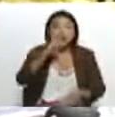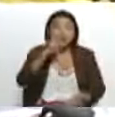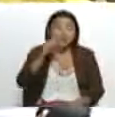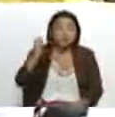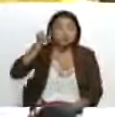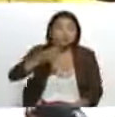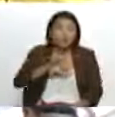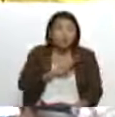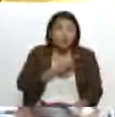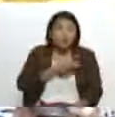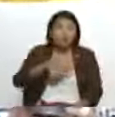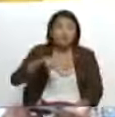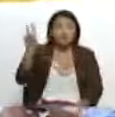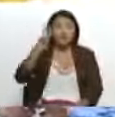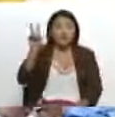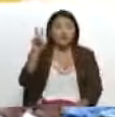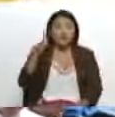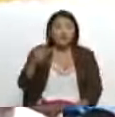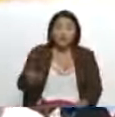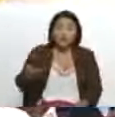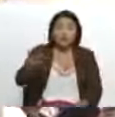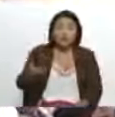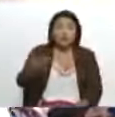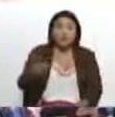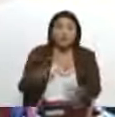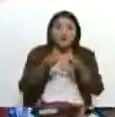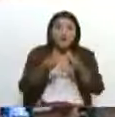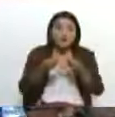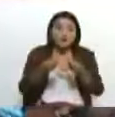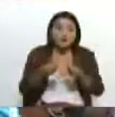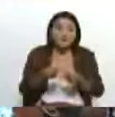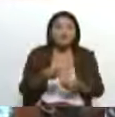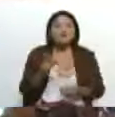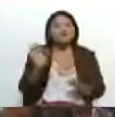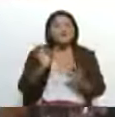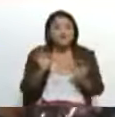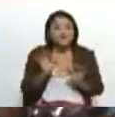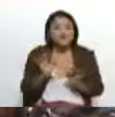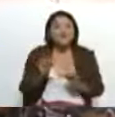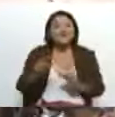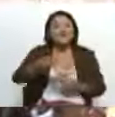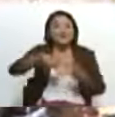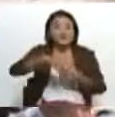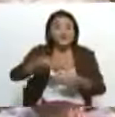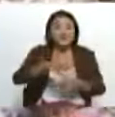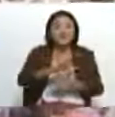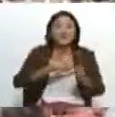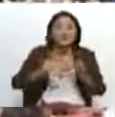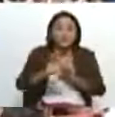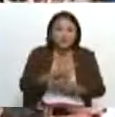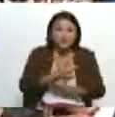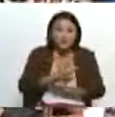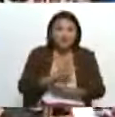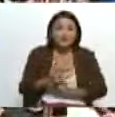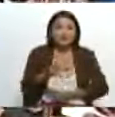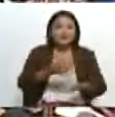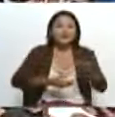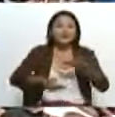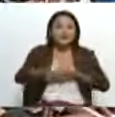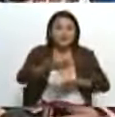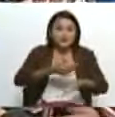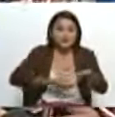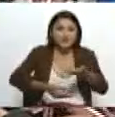y ancestralmente fundamentales para la supervivencia de nuestras culturas, nuestra economía y